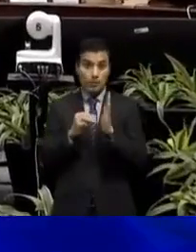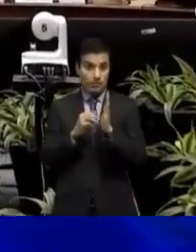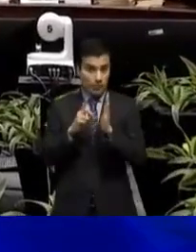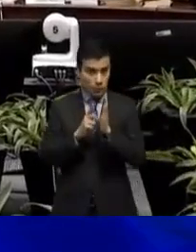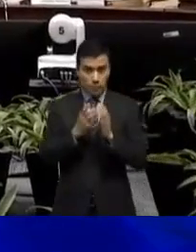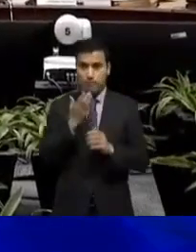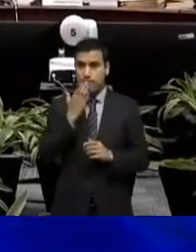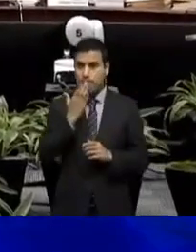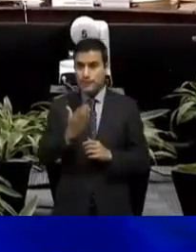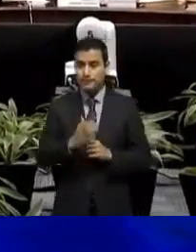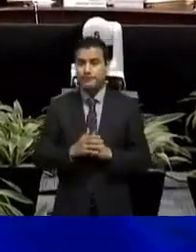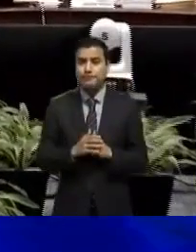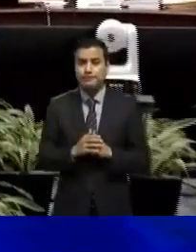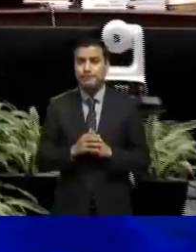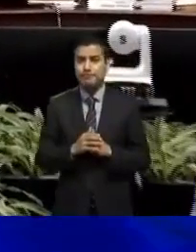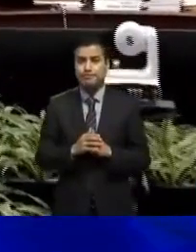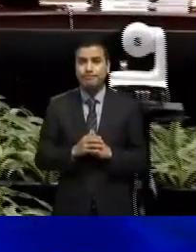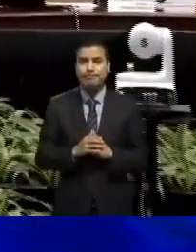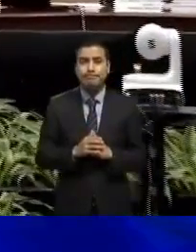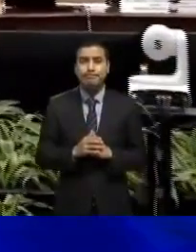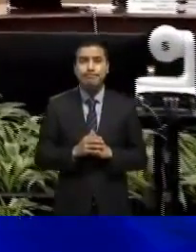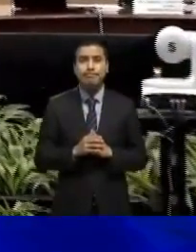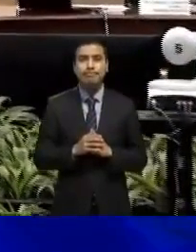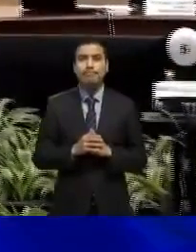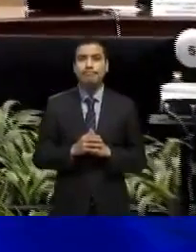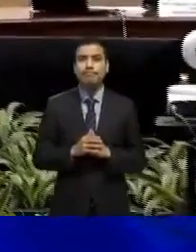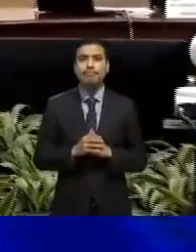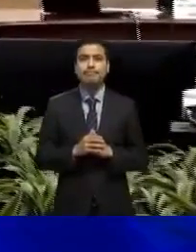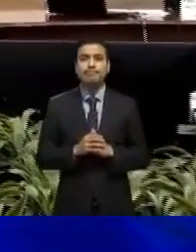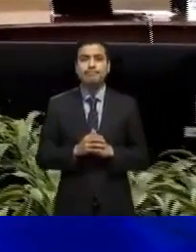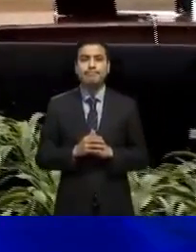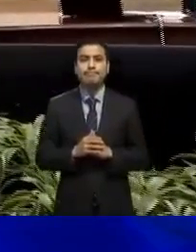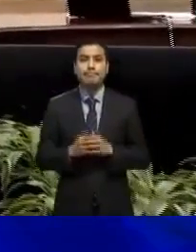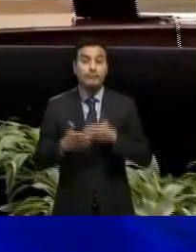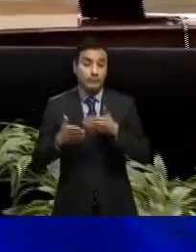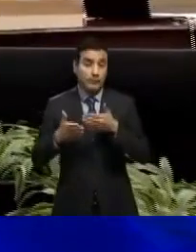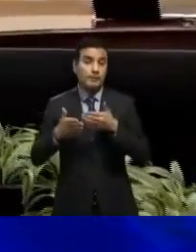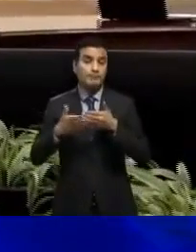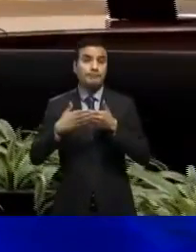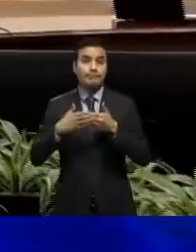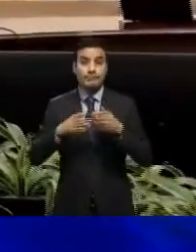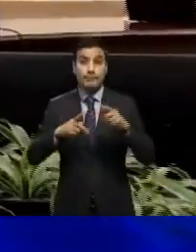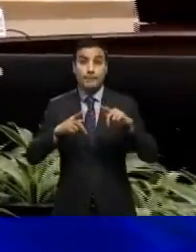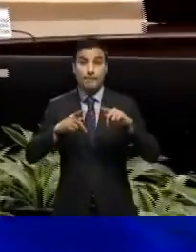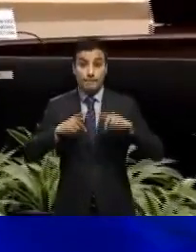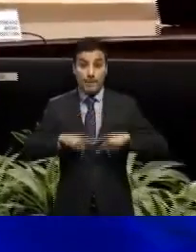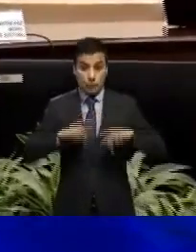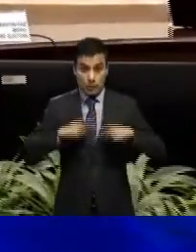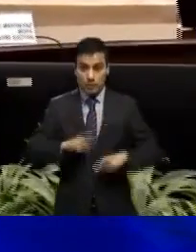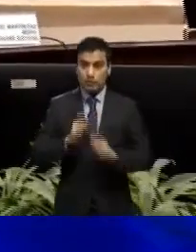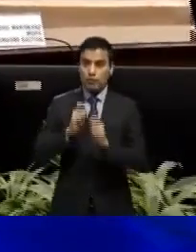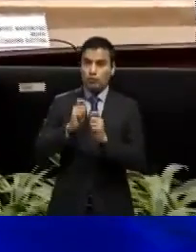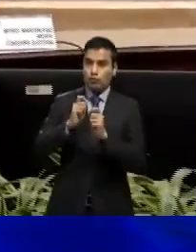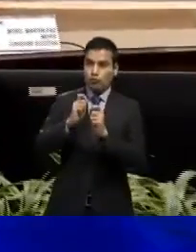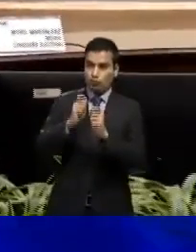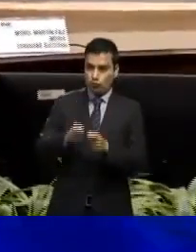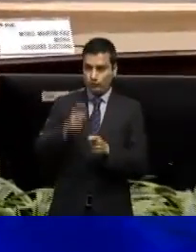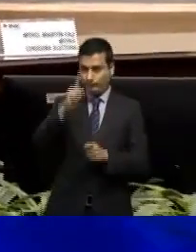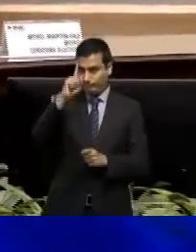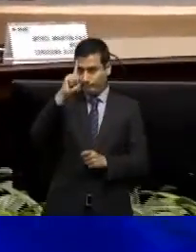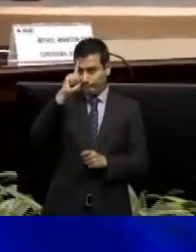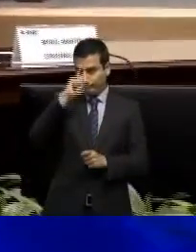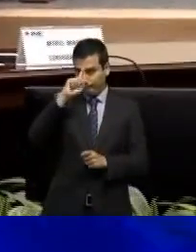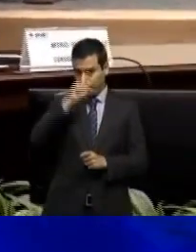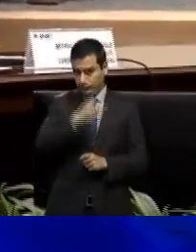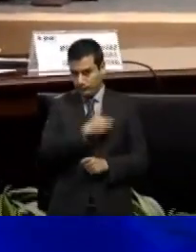Electoral. También en que no se sigue el proceso que está en la ley y que ha funcionado de la renovación de los consejeros del INE el próximo año.